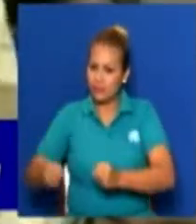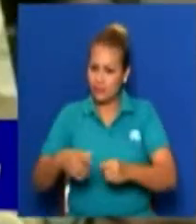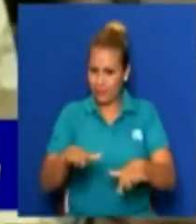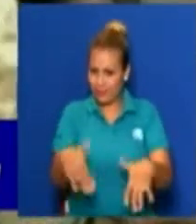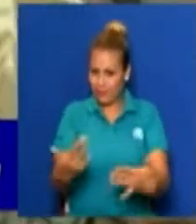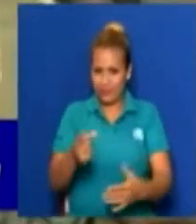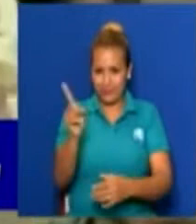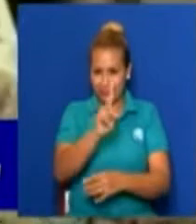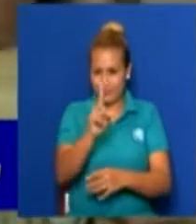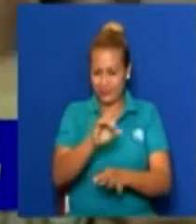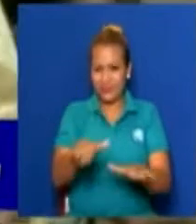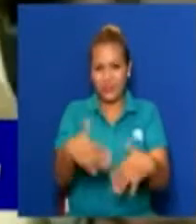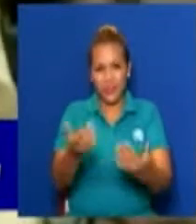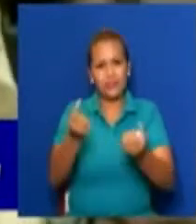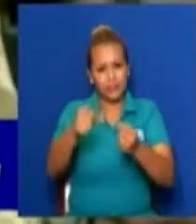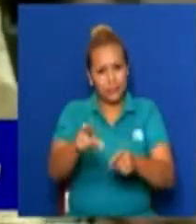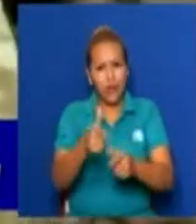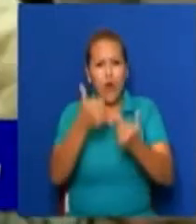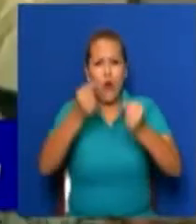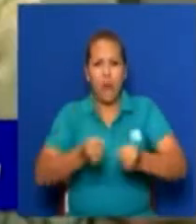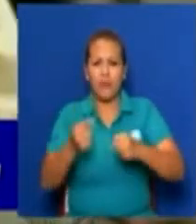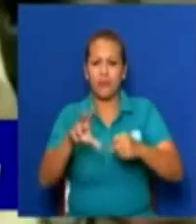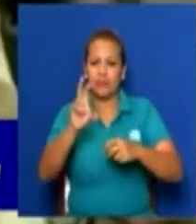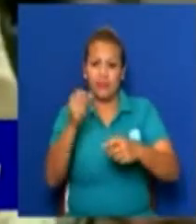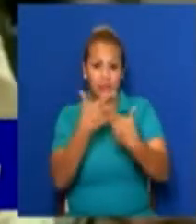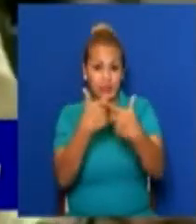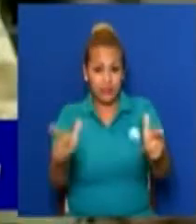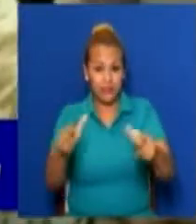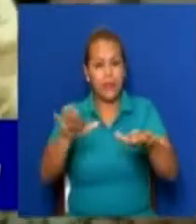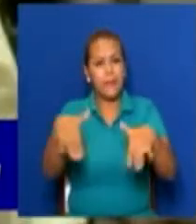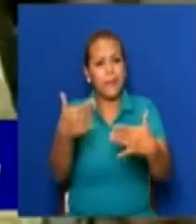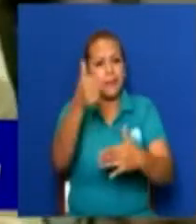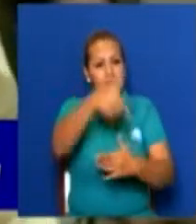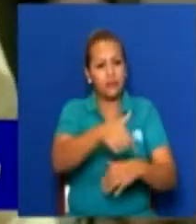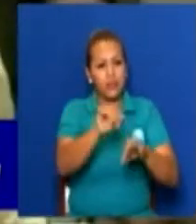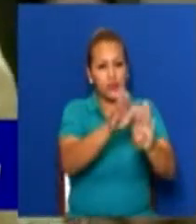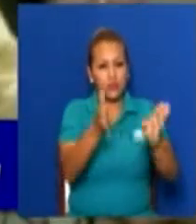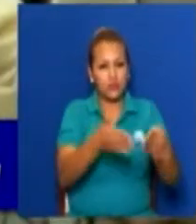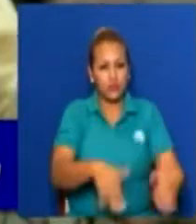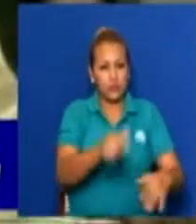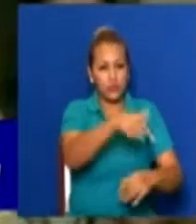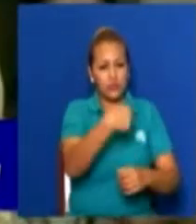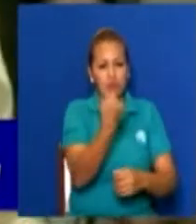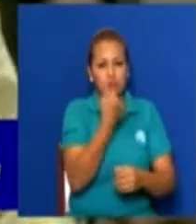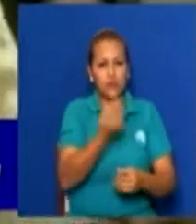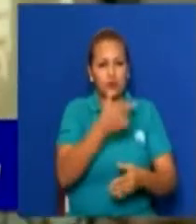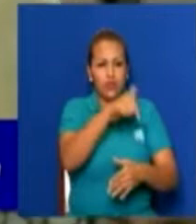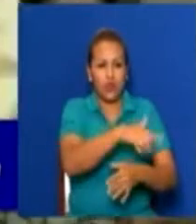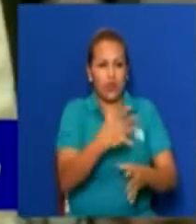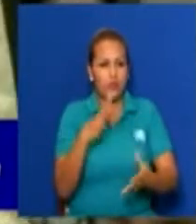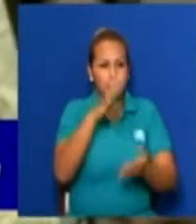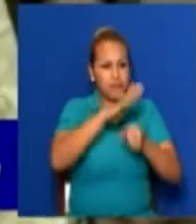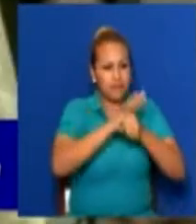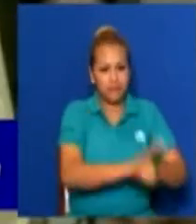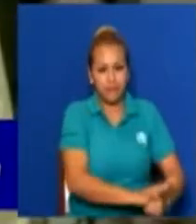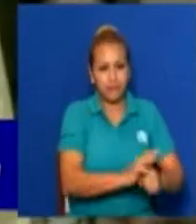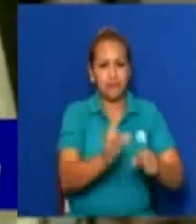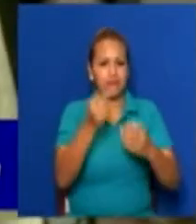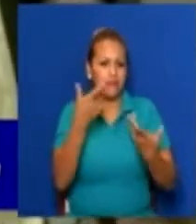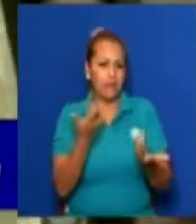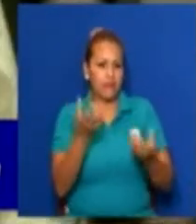seremos plenamente libres mientras las mujeres estén sometidas, explotadas y